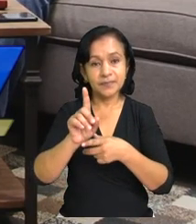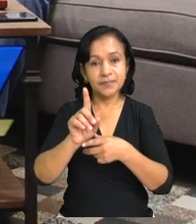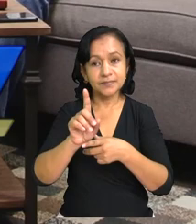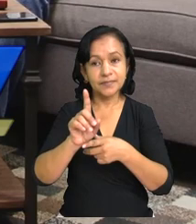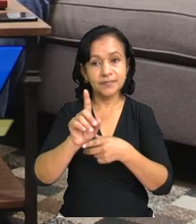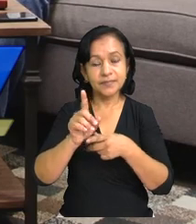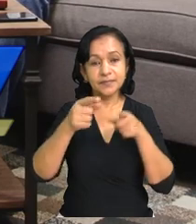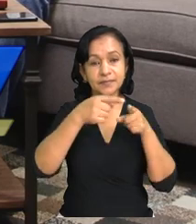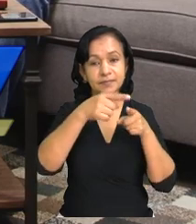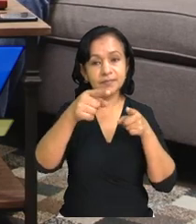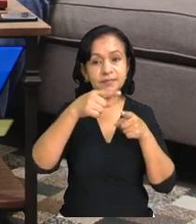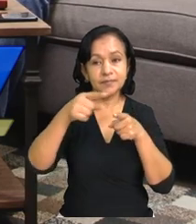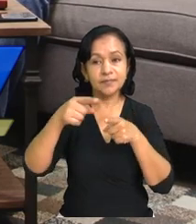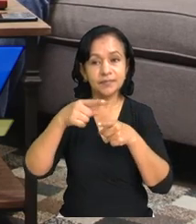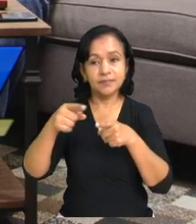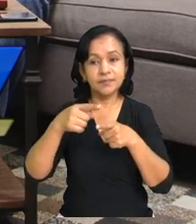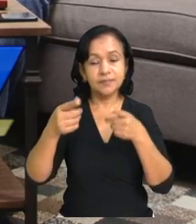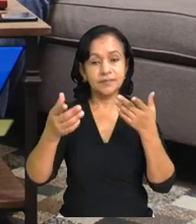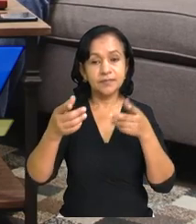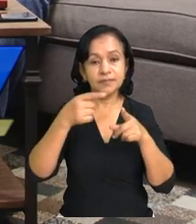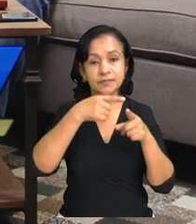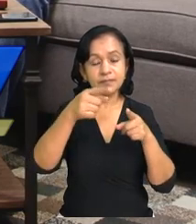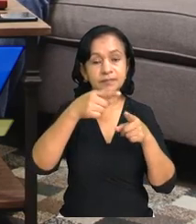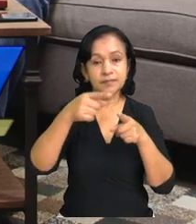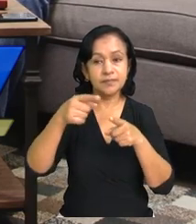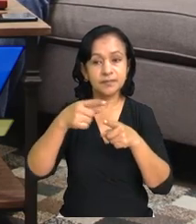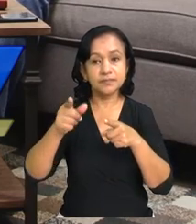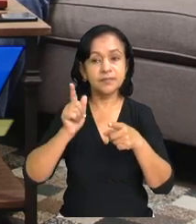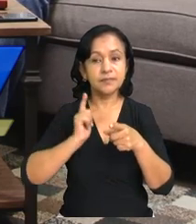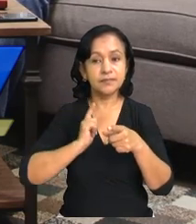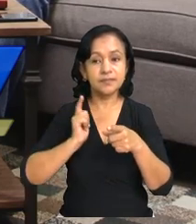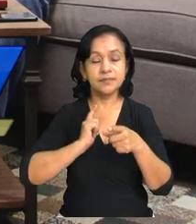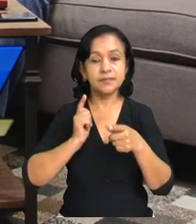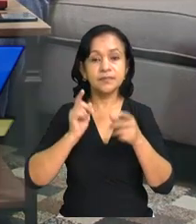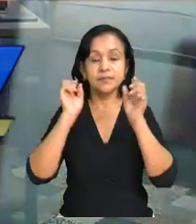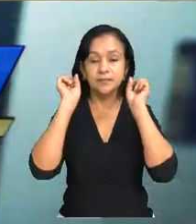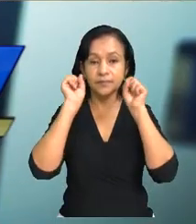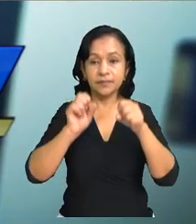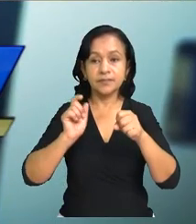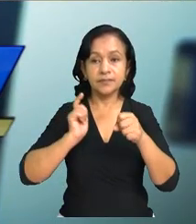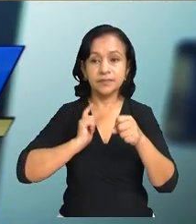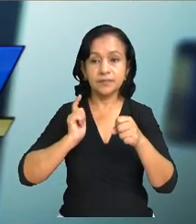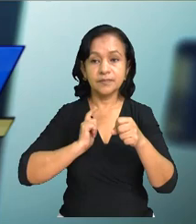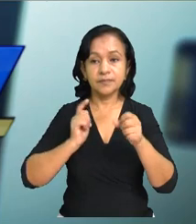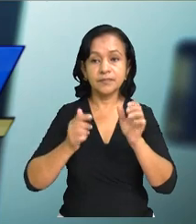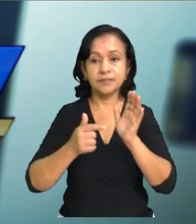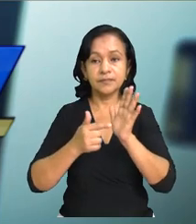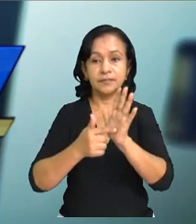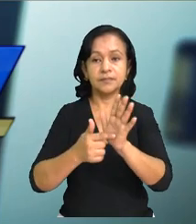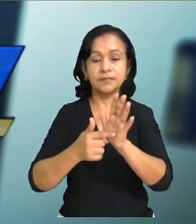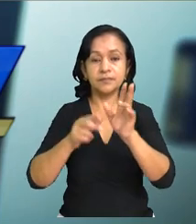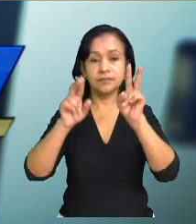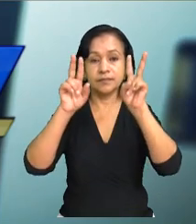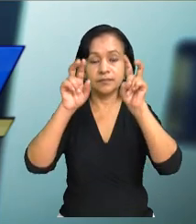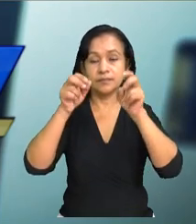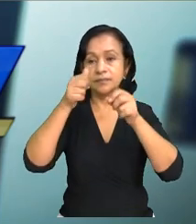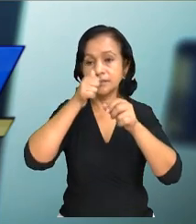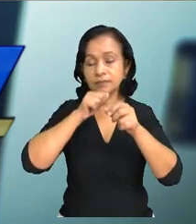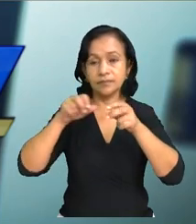las municipalidades. Sí, sí. Las municipalidades tienen que tener capacidad para administrar el tema del recurso